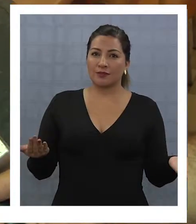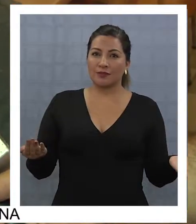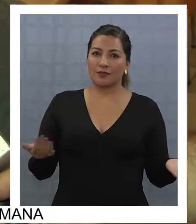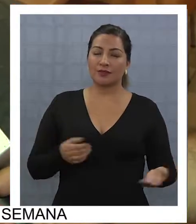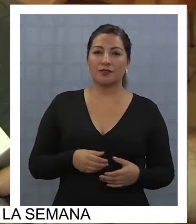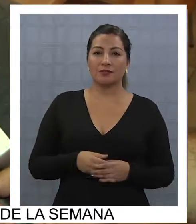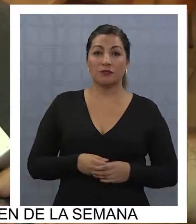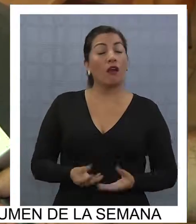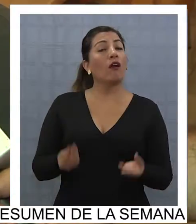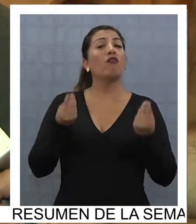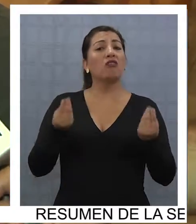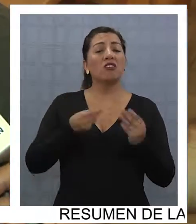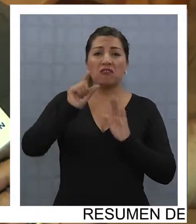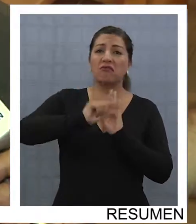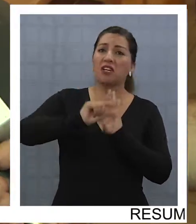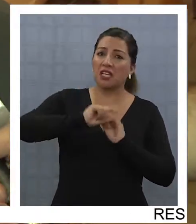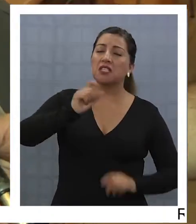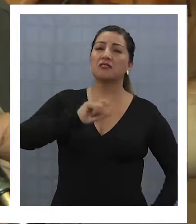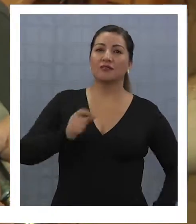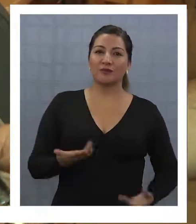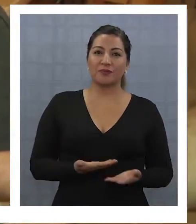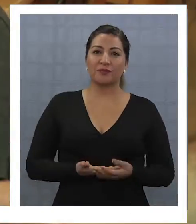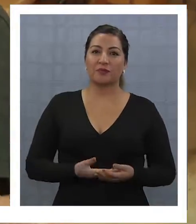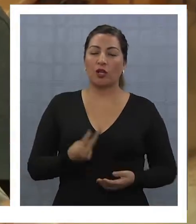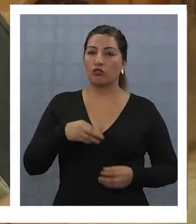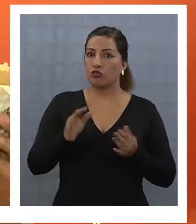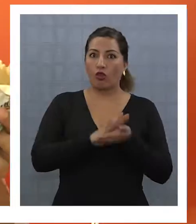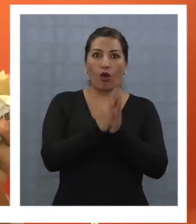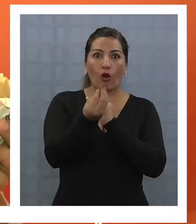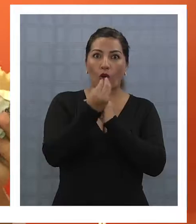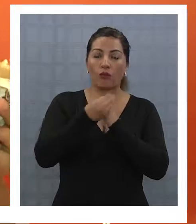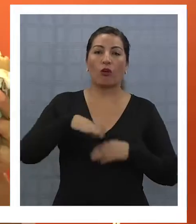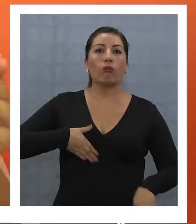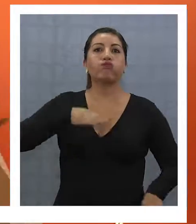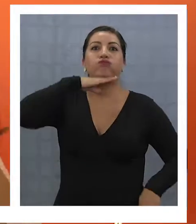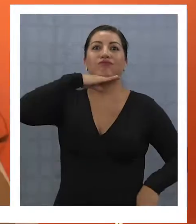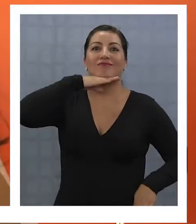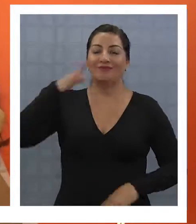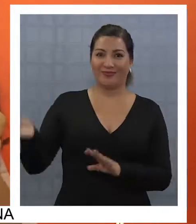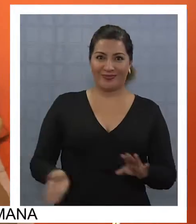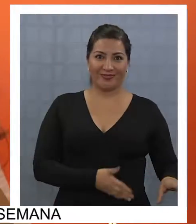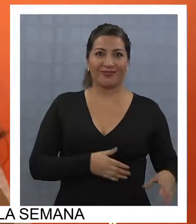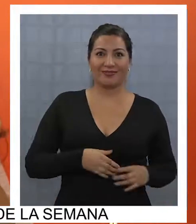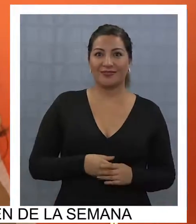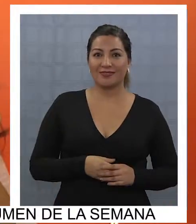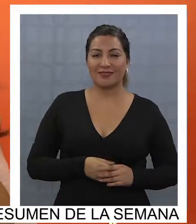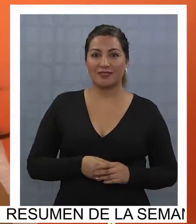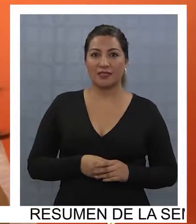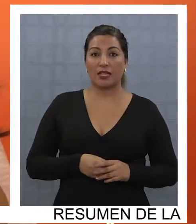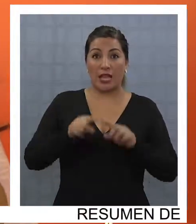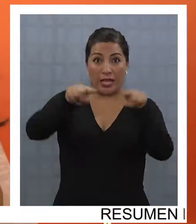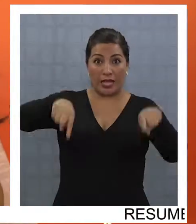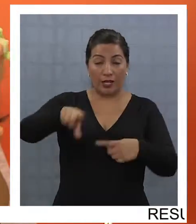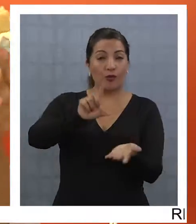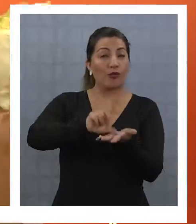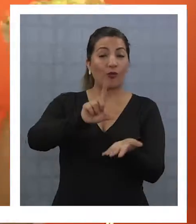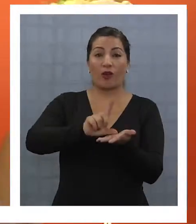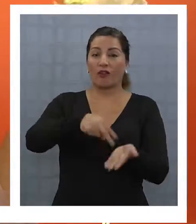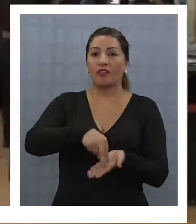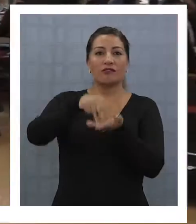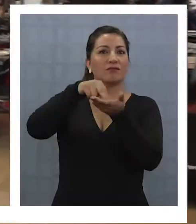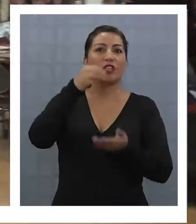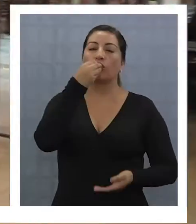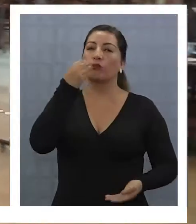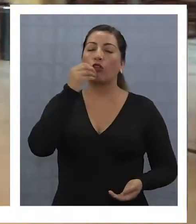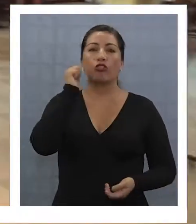Bueno, barato igual, barato para lo que comí y yo que satisfecho. El patio de comidas abre todos los días del